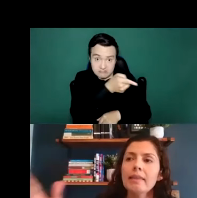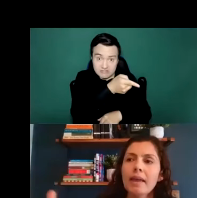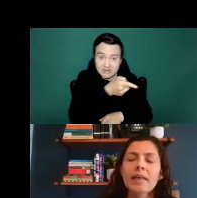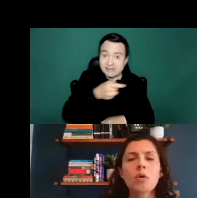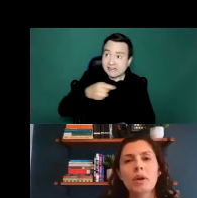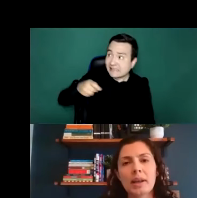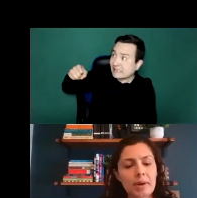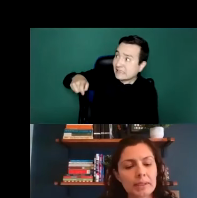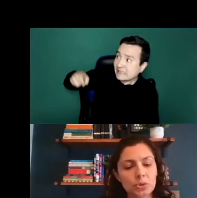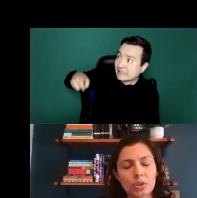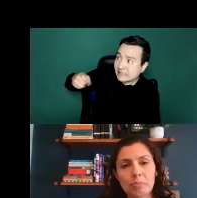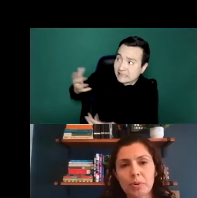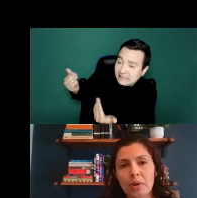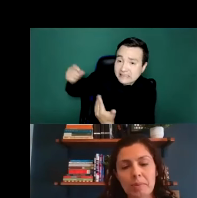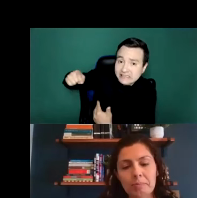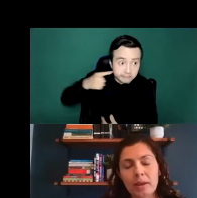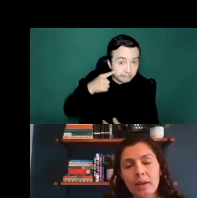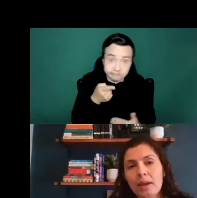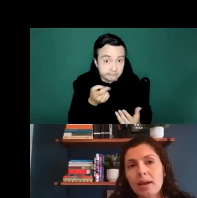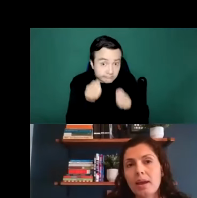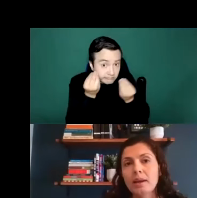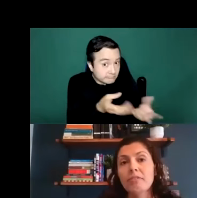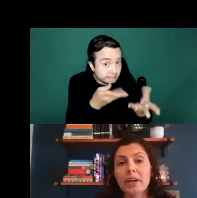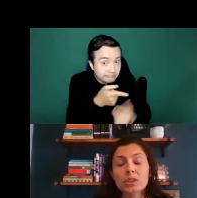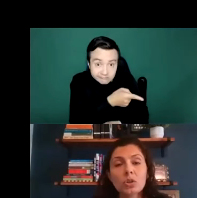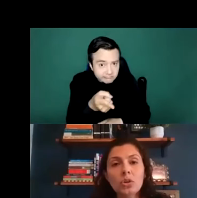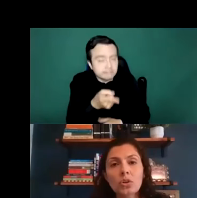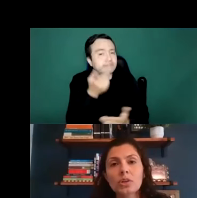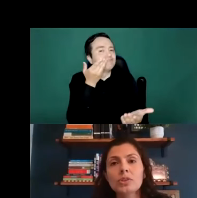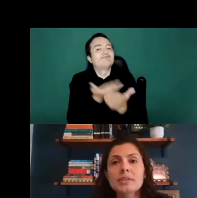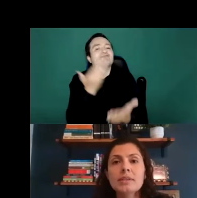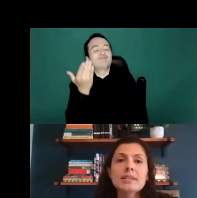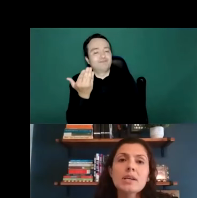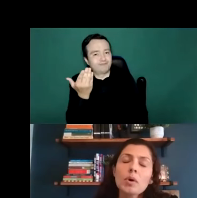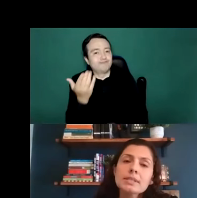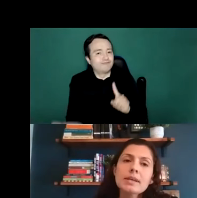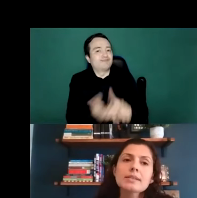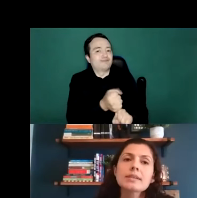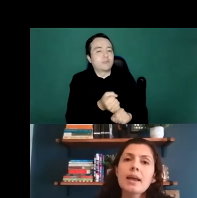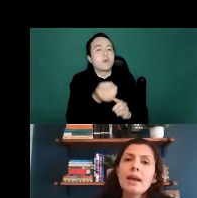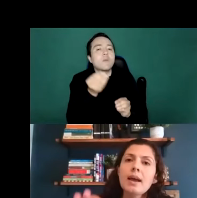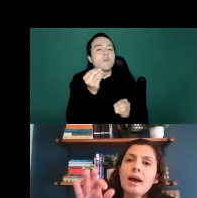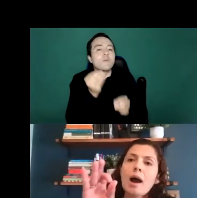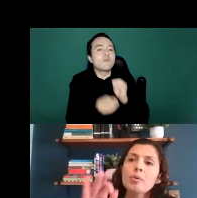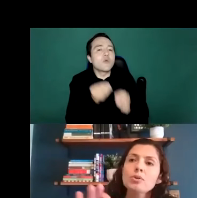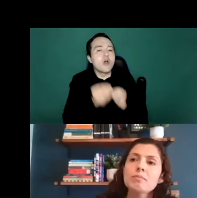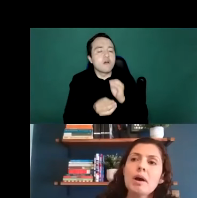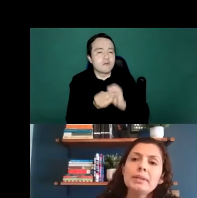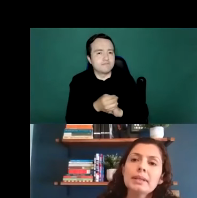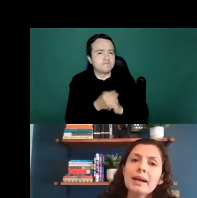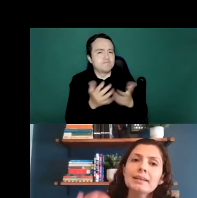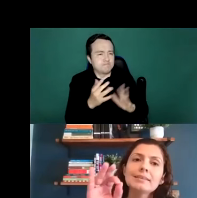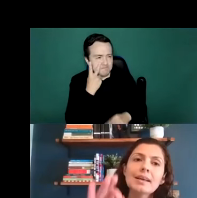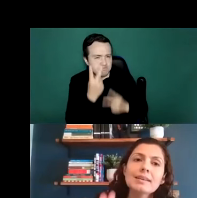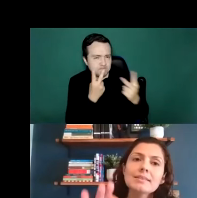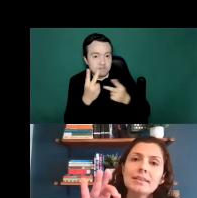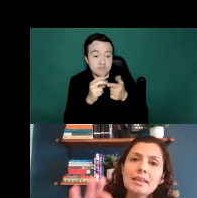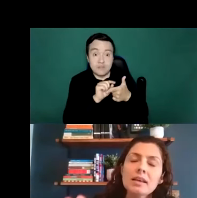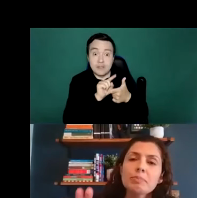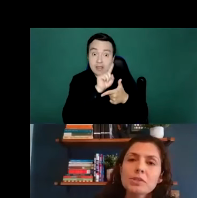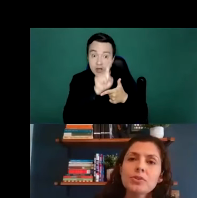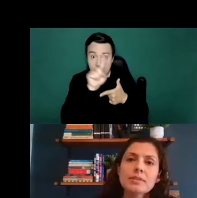una idea de cuál es la magnitud del problema. En efecto, lo que nos dicen las encuestas es que aproximadamente cada